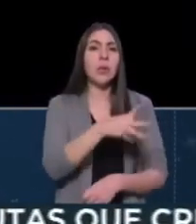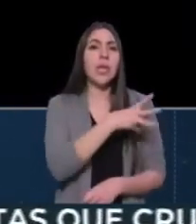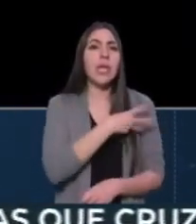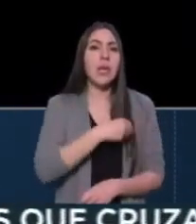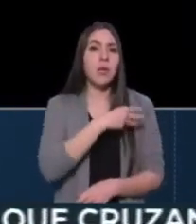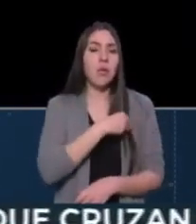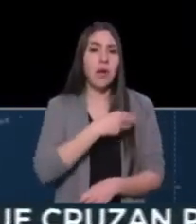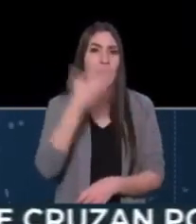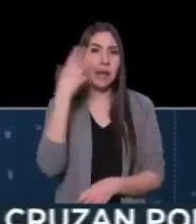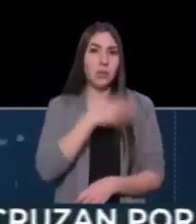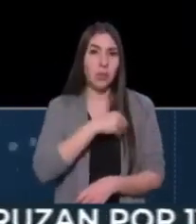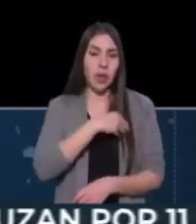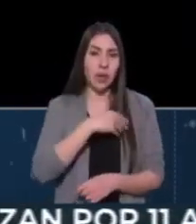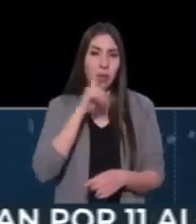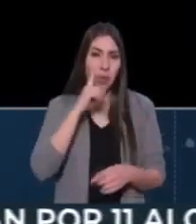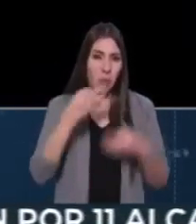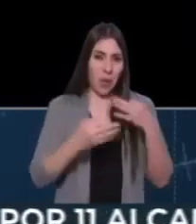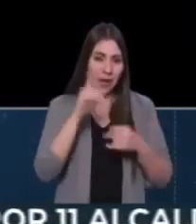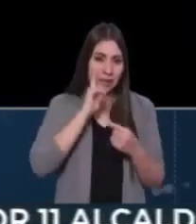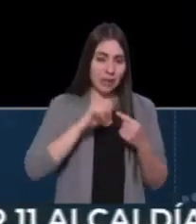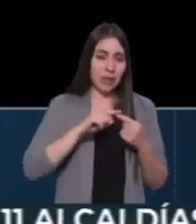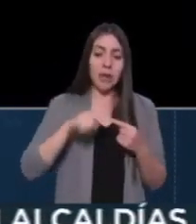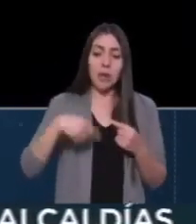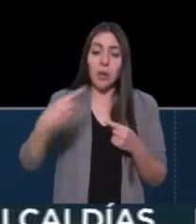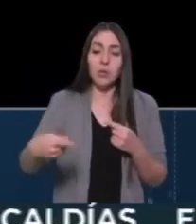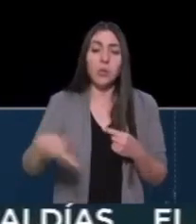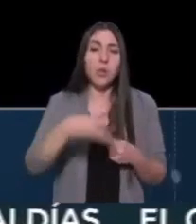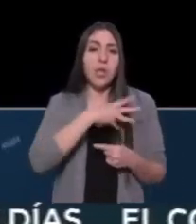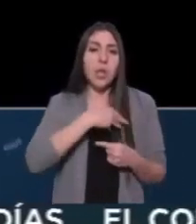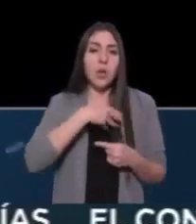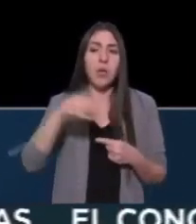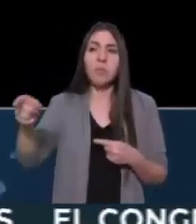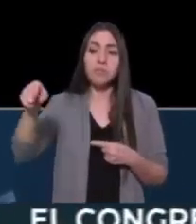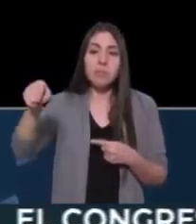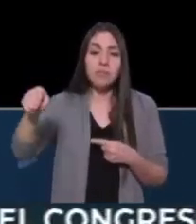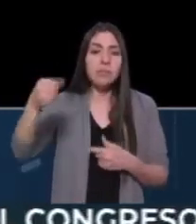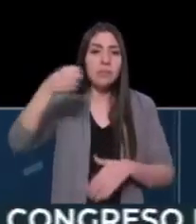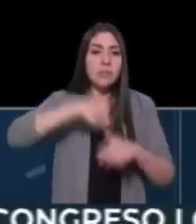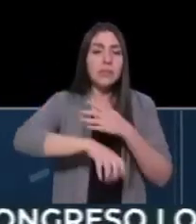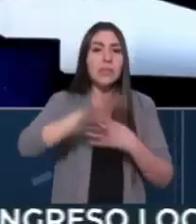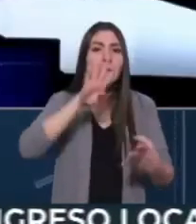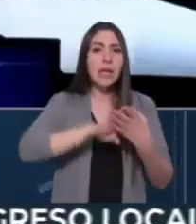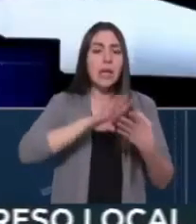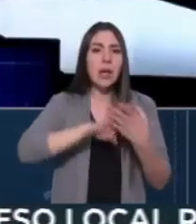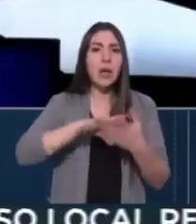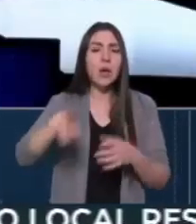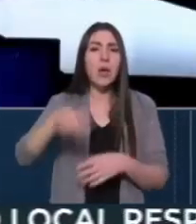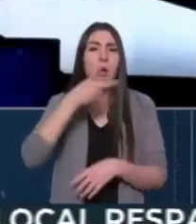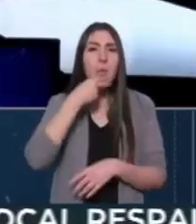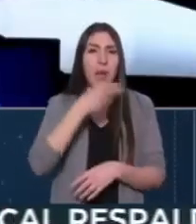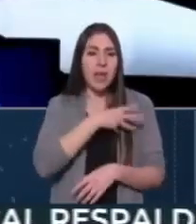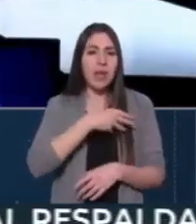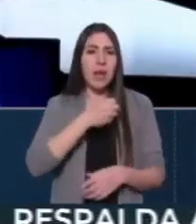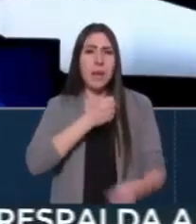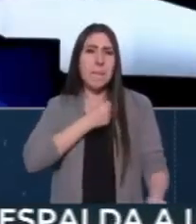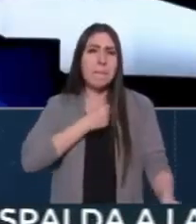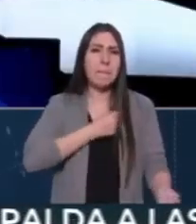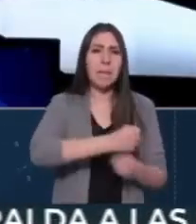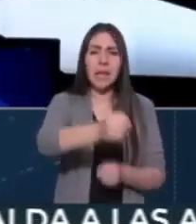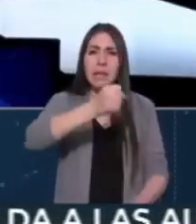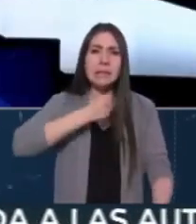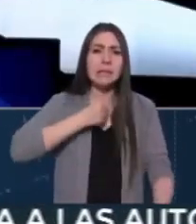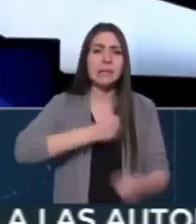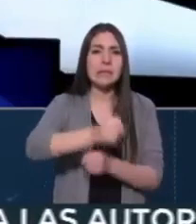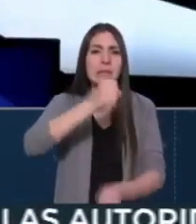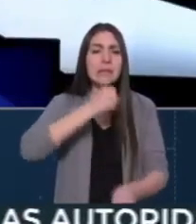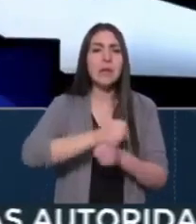lo metieron encarcelado porque le había dado una golpiza a una mujer, a una joven de 20